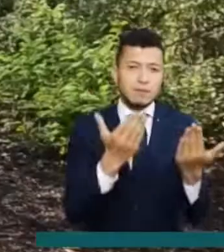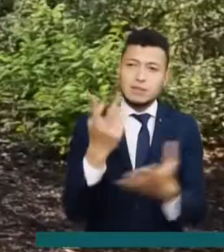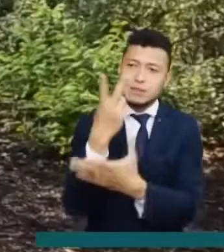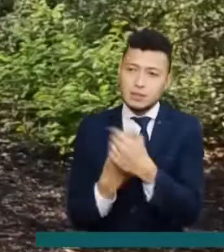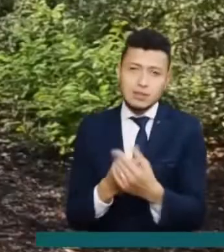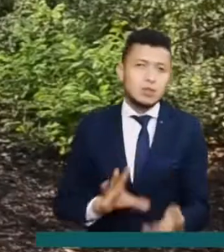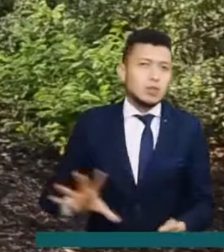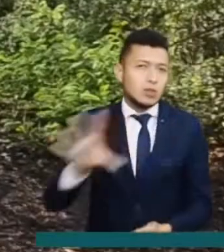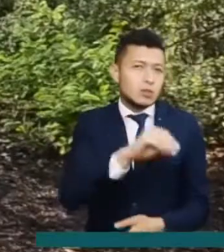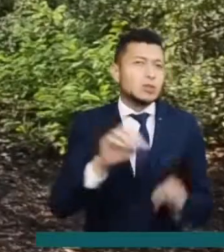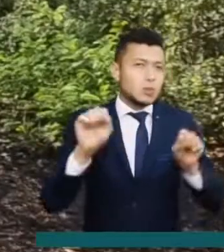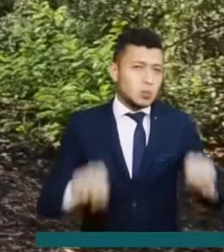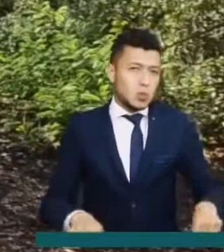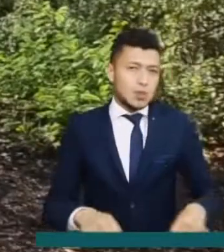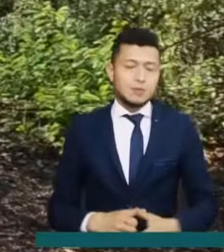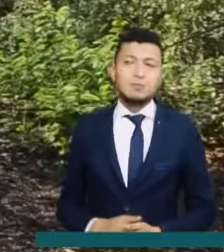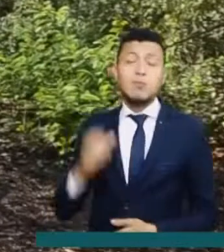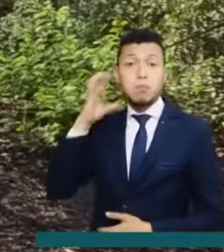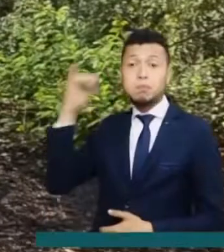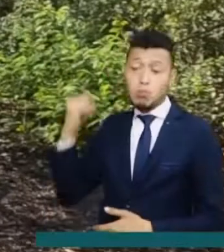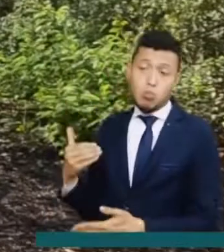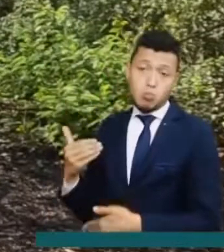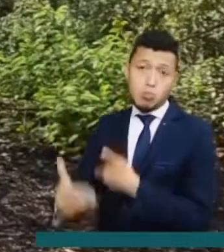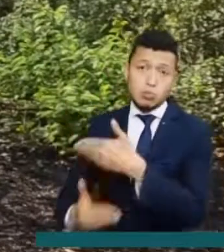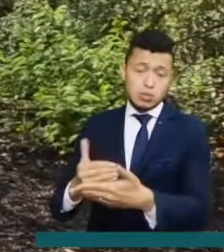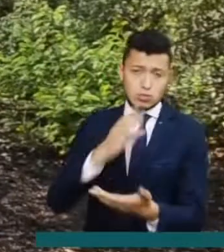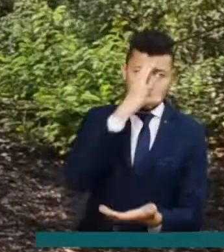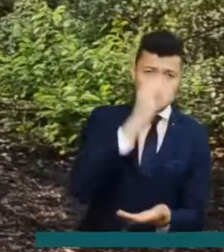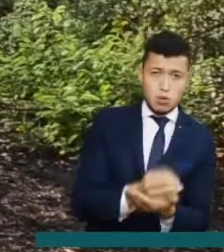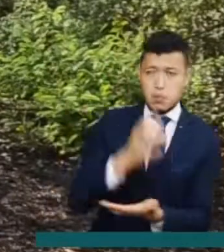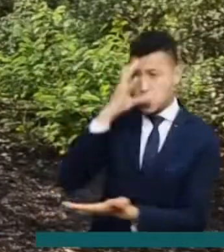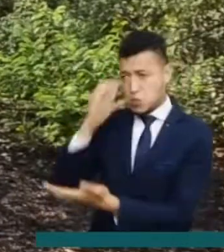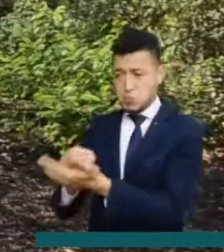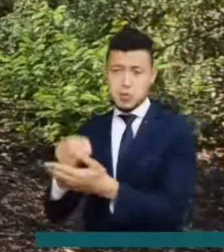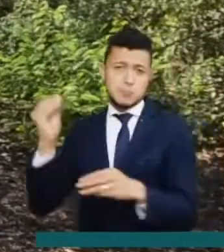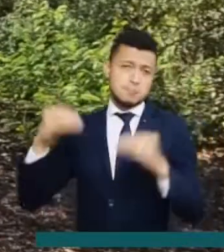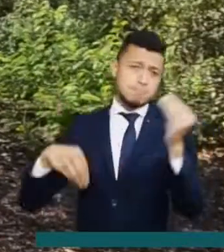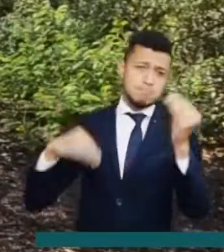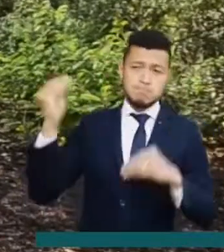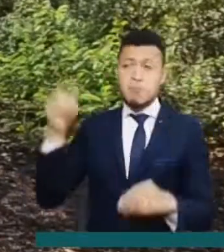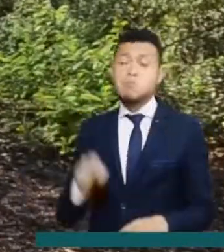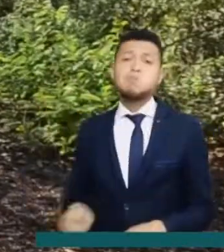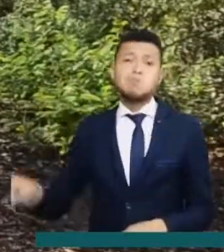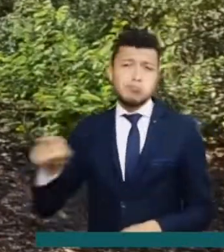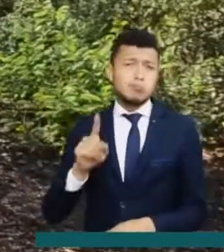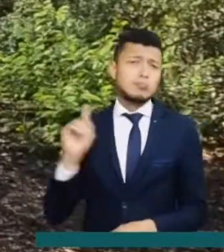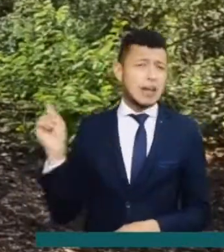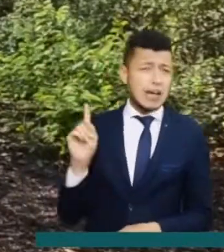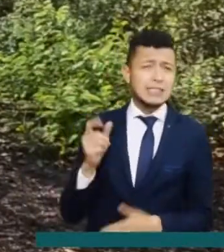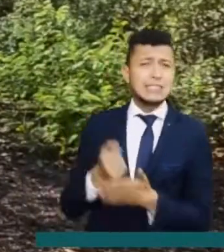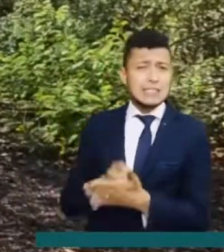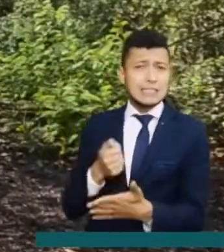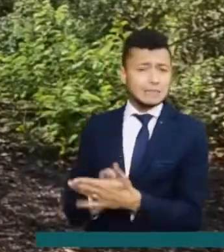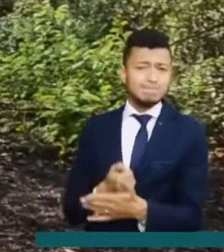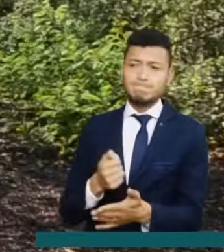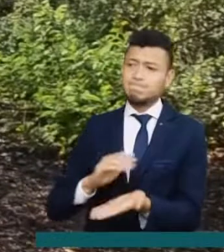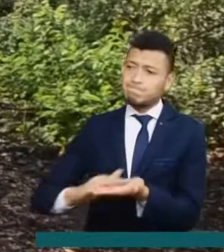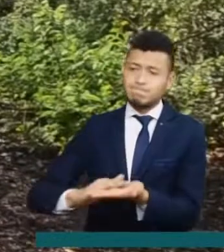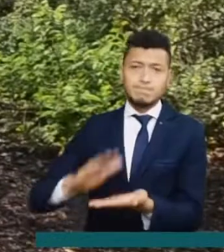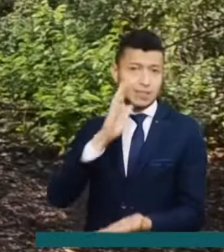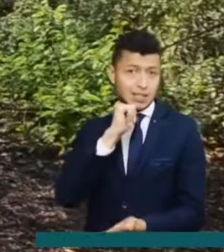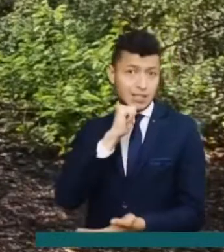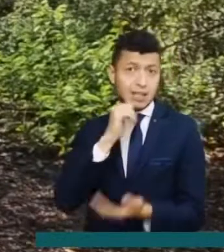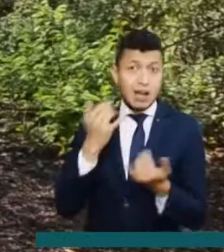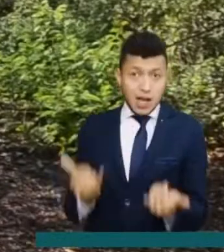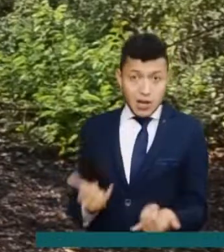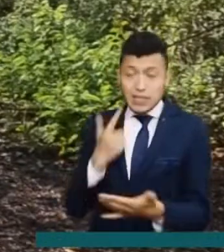todos. Este proceso, en el que hay opiniones divididas de los carromuleros, se ha intentado durante varios años sin